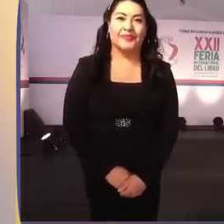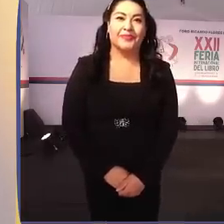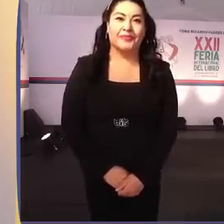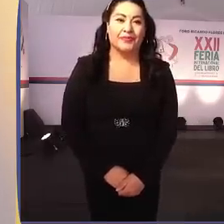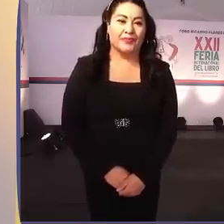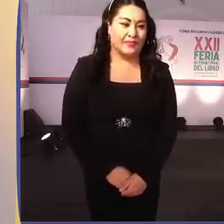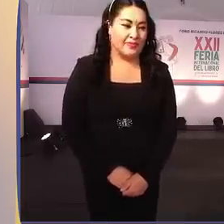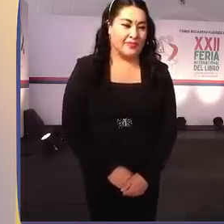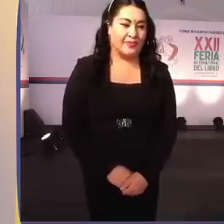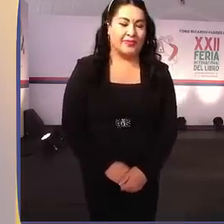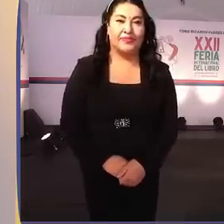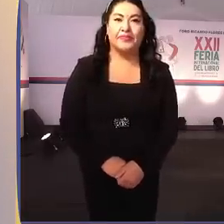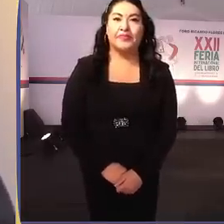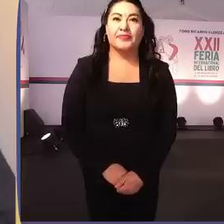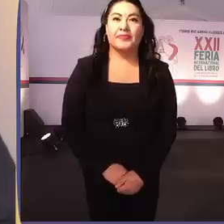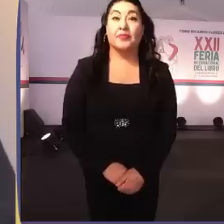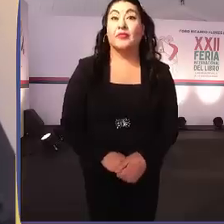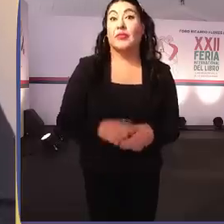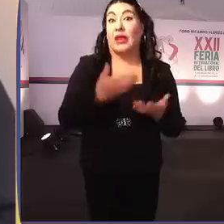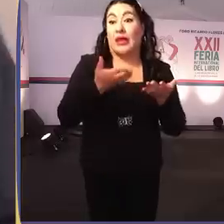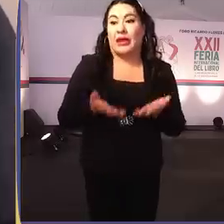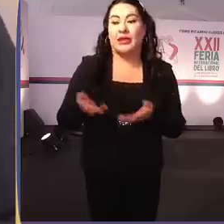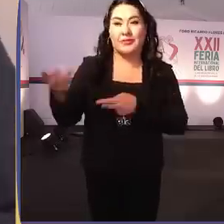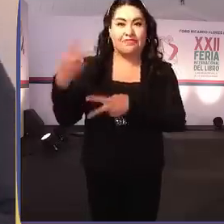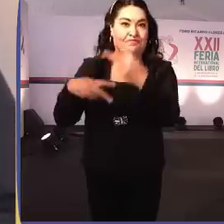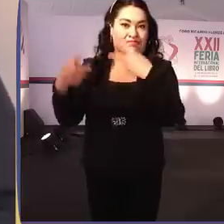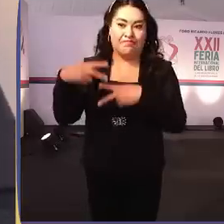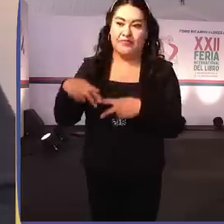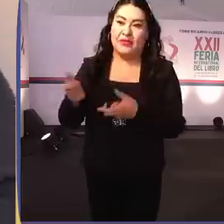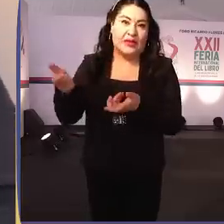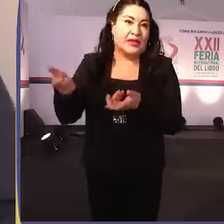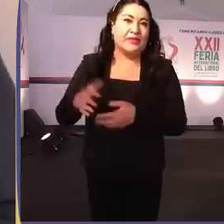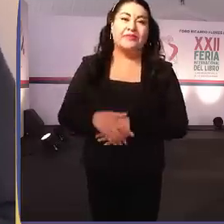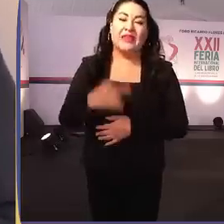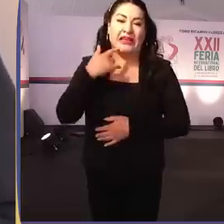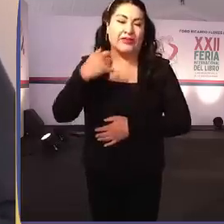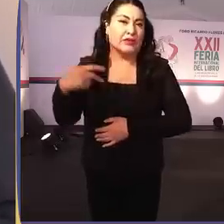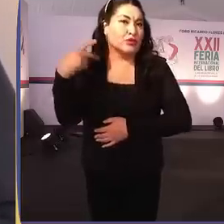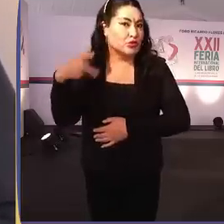a mérito propio, en su condición de